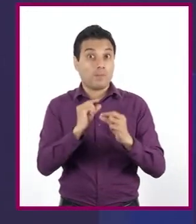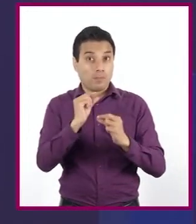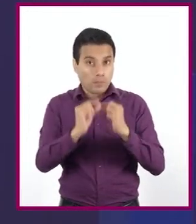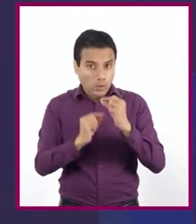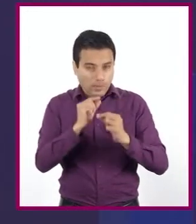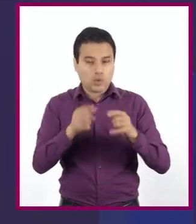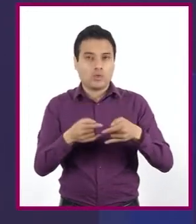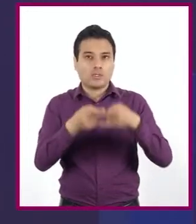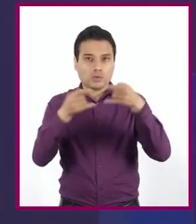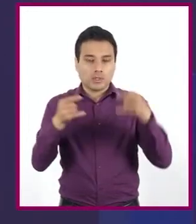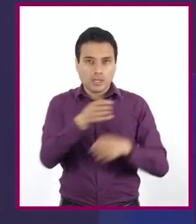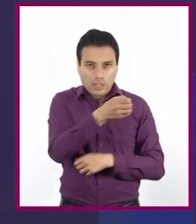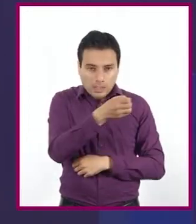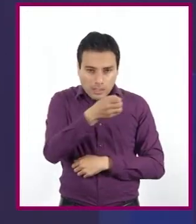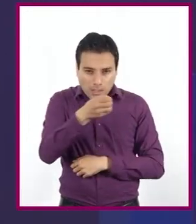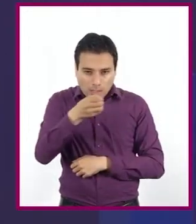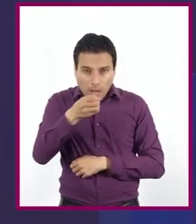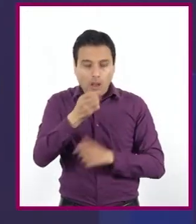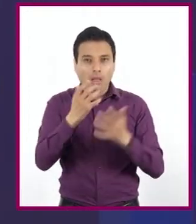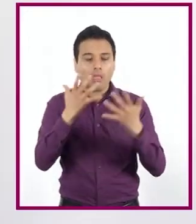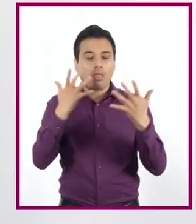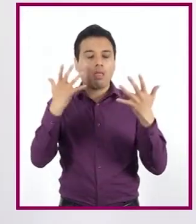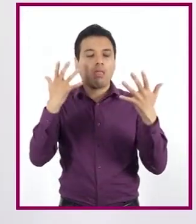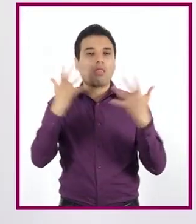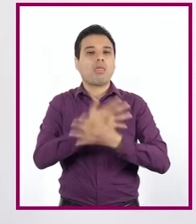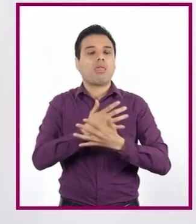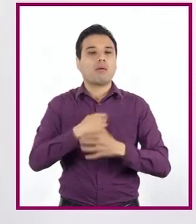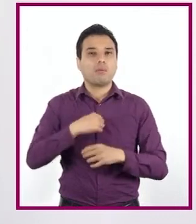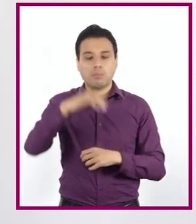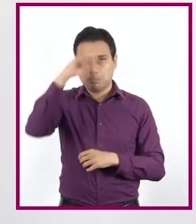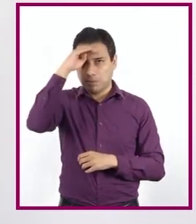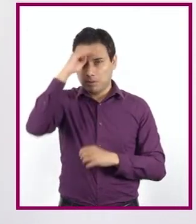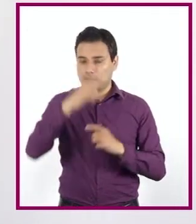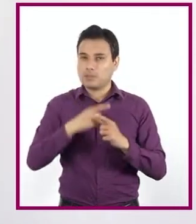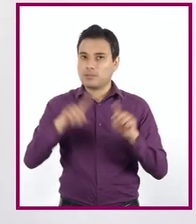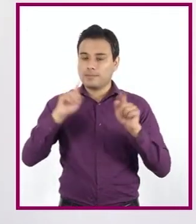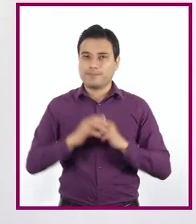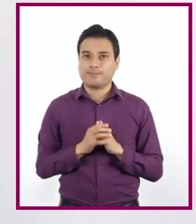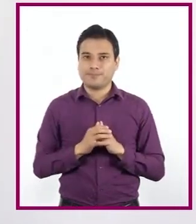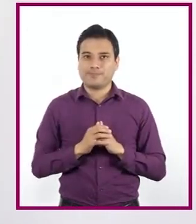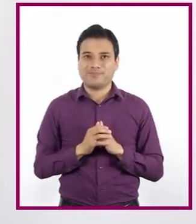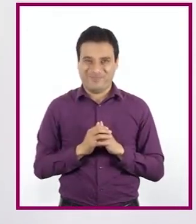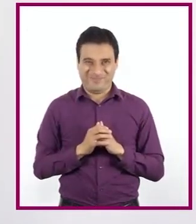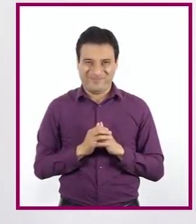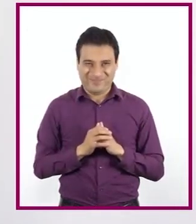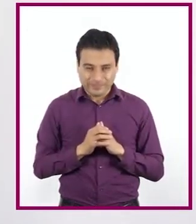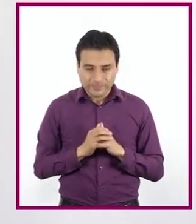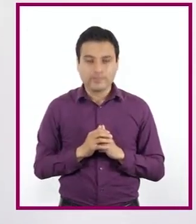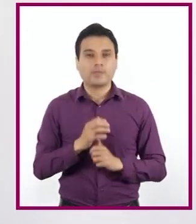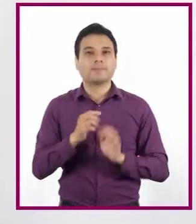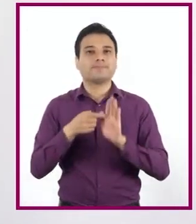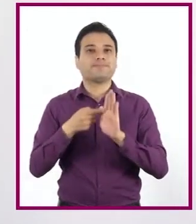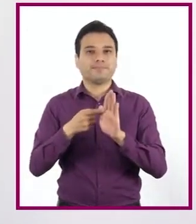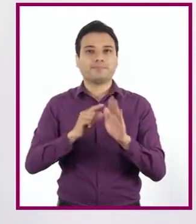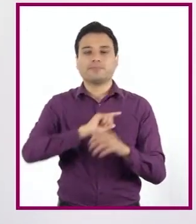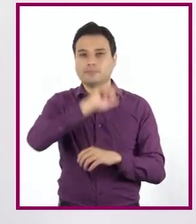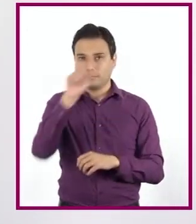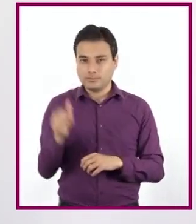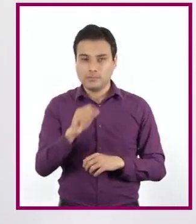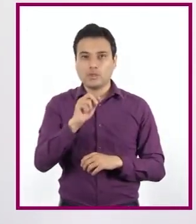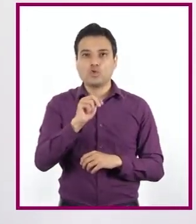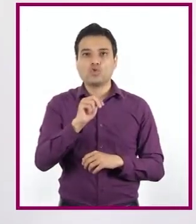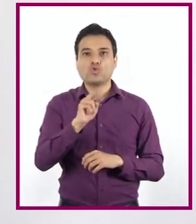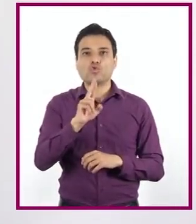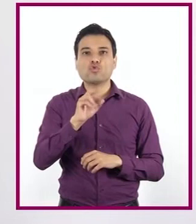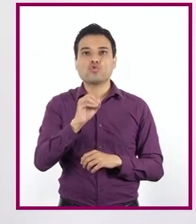que no son como pensamos en un principio. Después del planteamiento, en el nudo, encontramos ese momento en